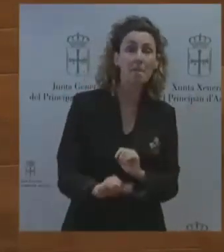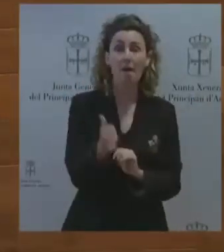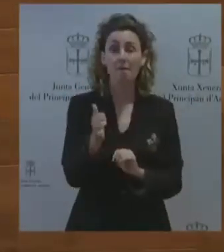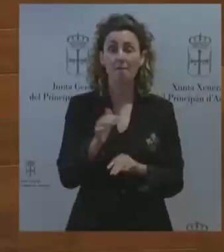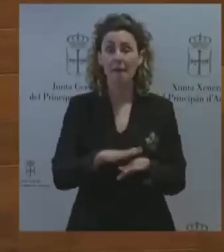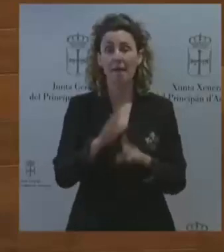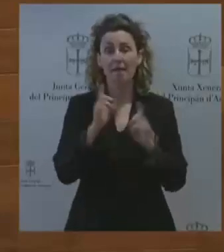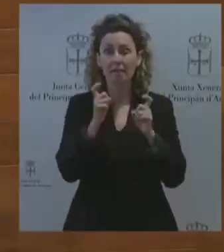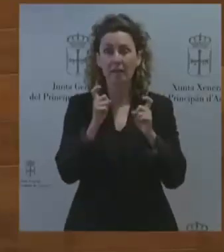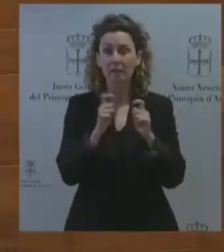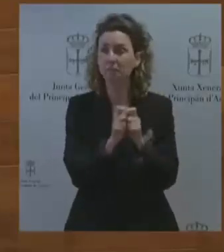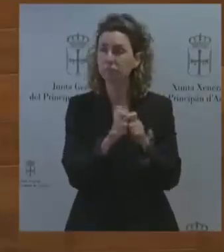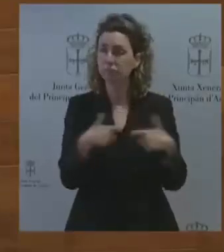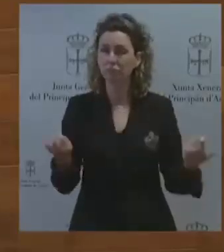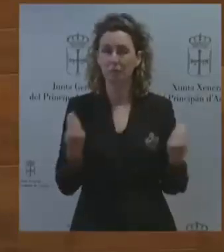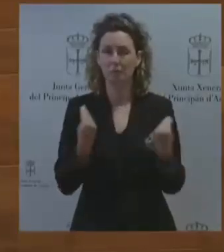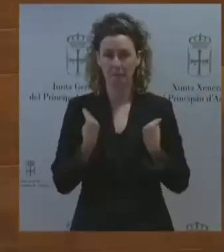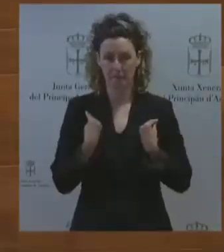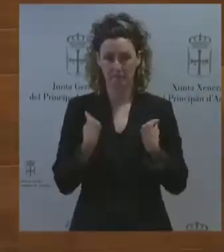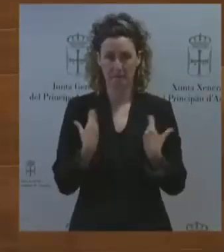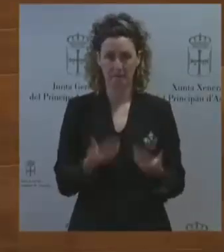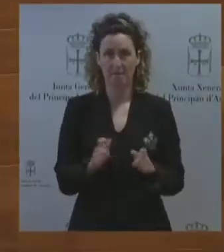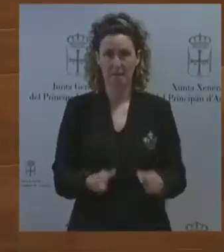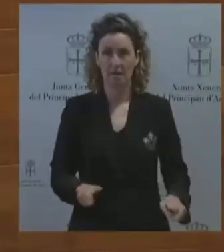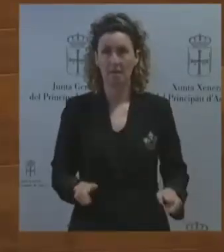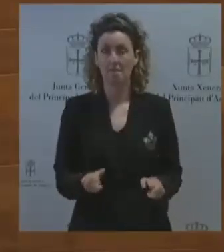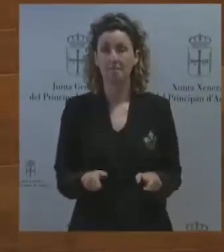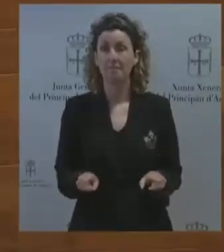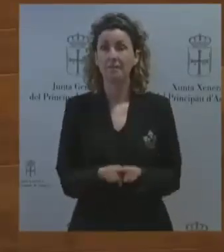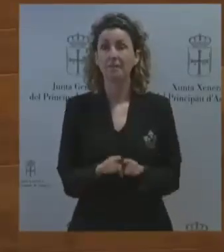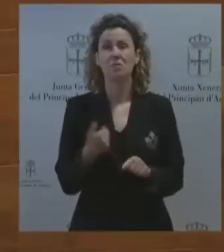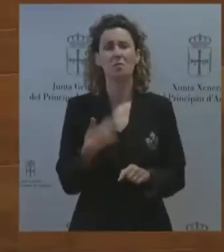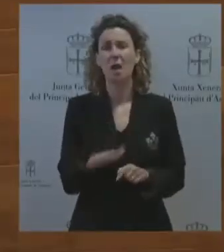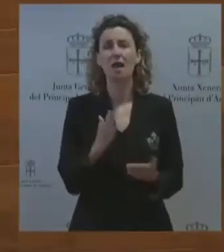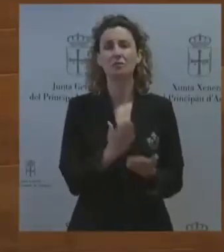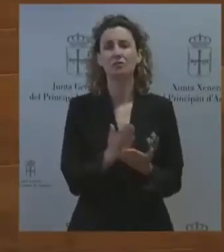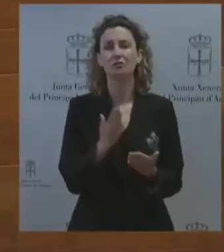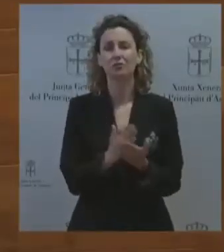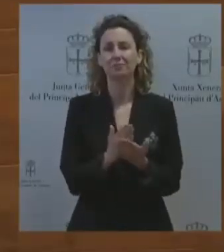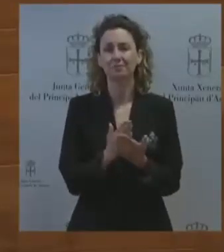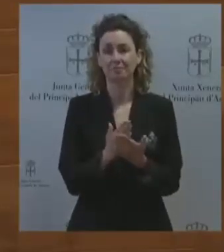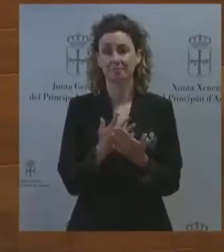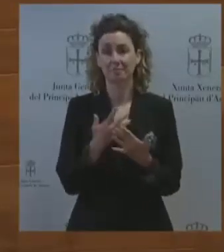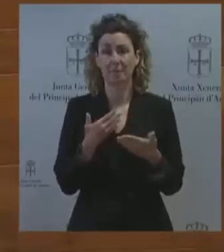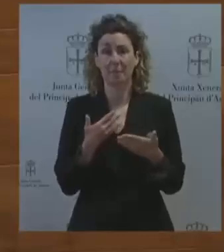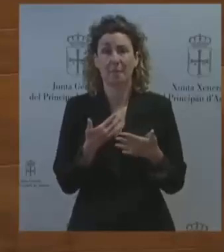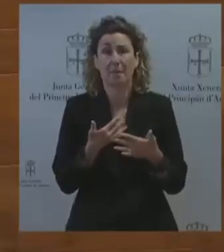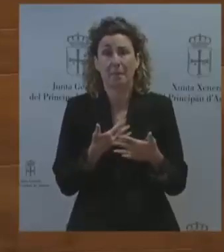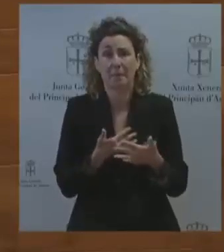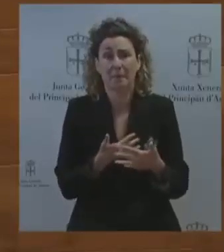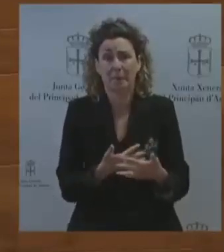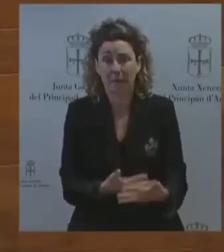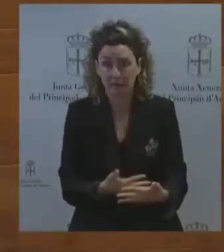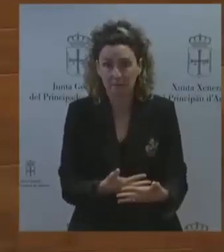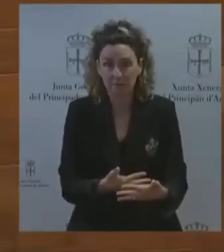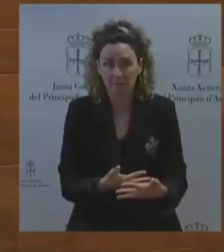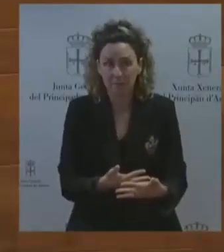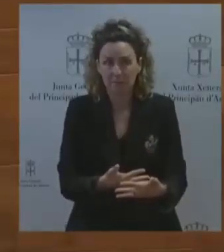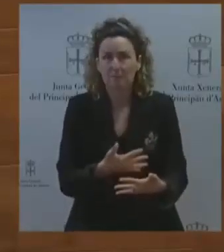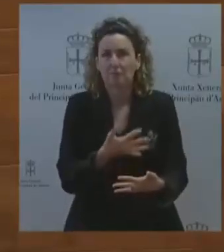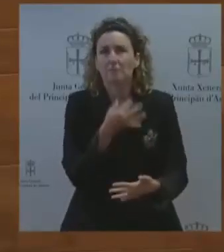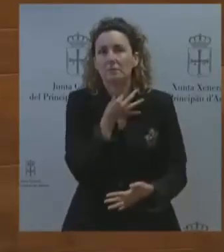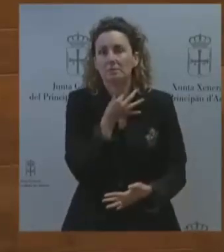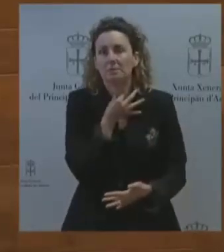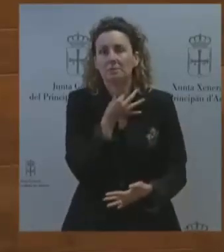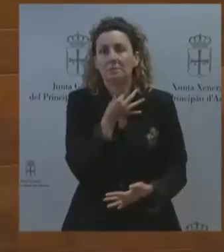usted como el típico mal estudiante que deja todo para el día antes del examen, pero es que usted finalmente no se llegó ni a presentar al